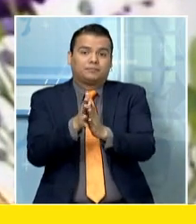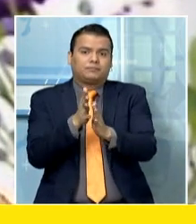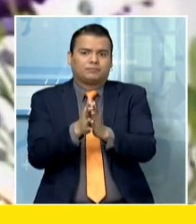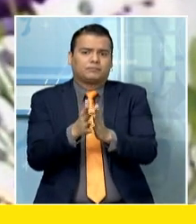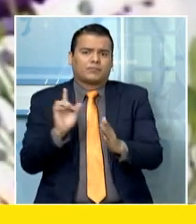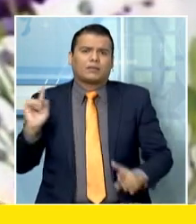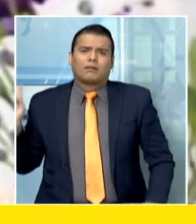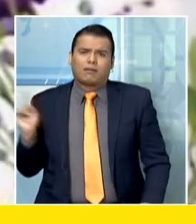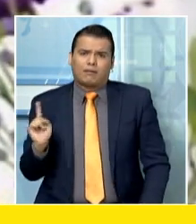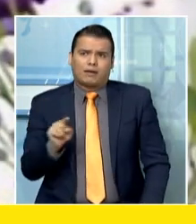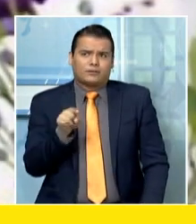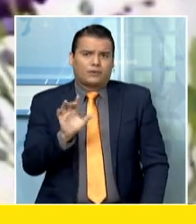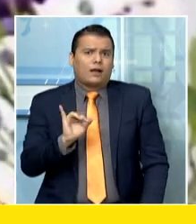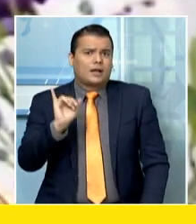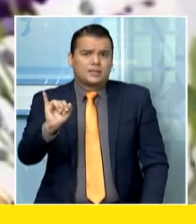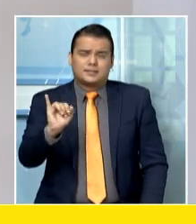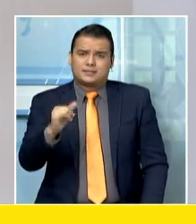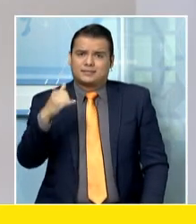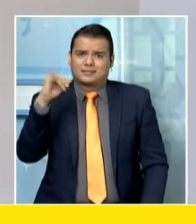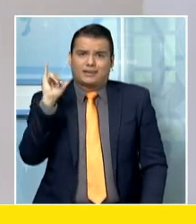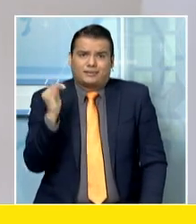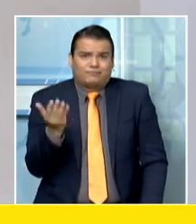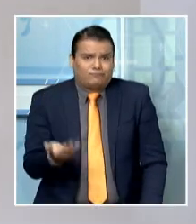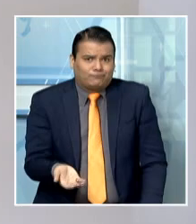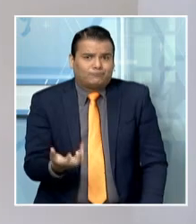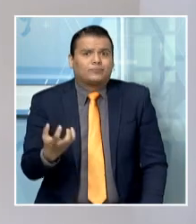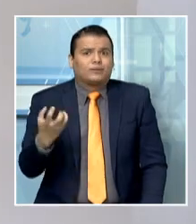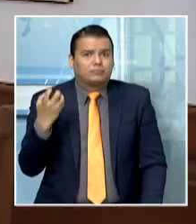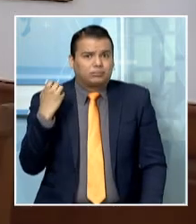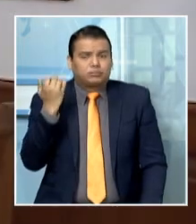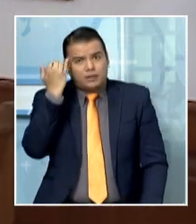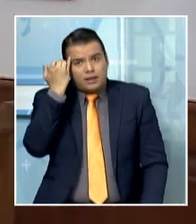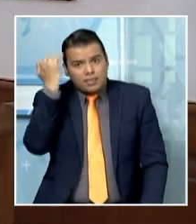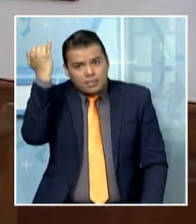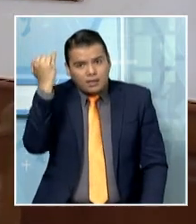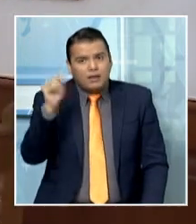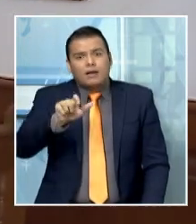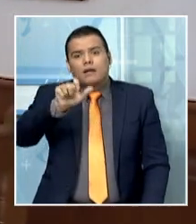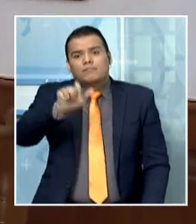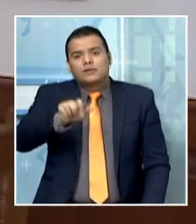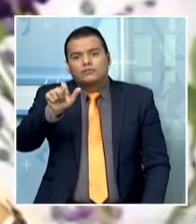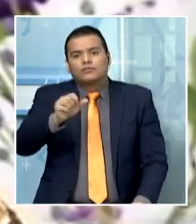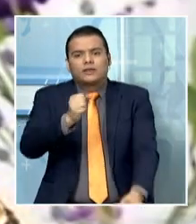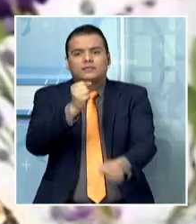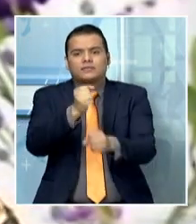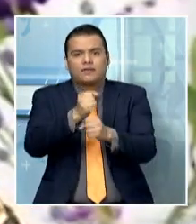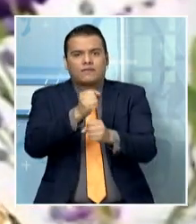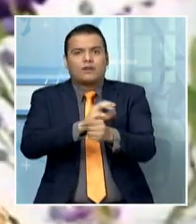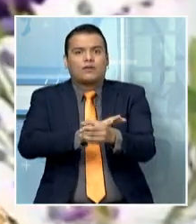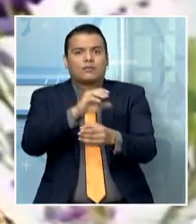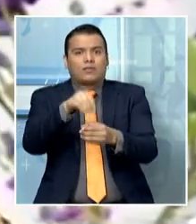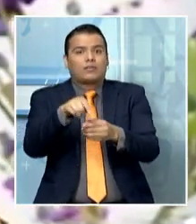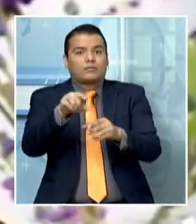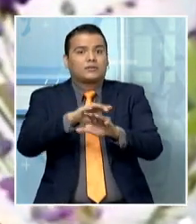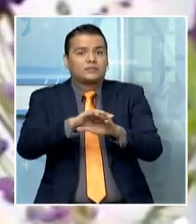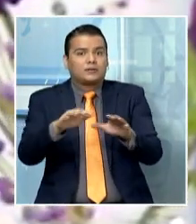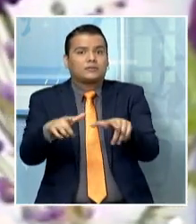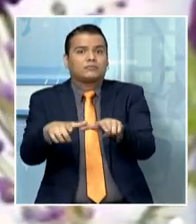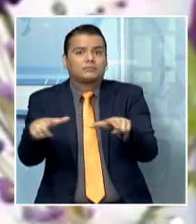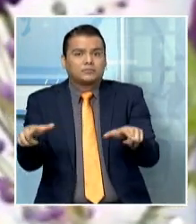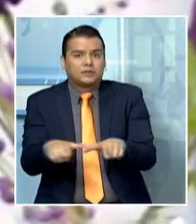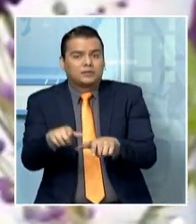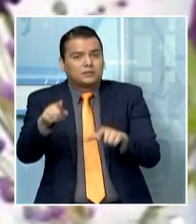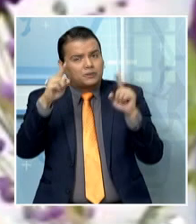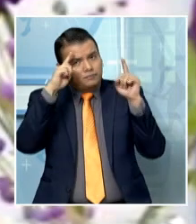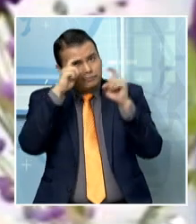de muchos años anteriores si esto ha sido por iniciativa de los mismos funcionarios vamos a dejar el espacio de reflexión